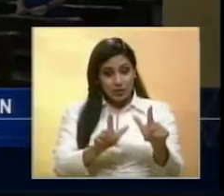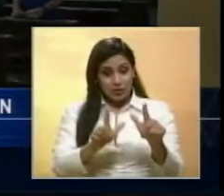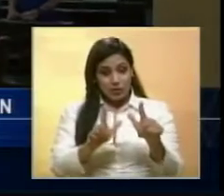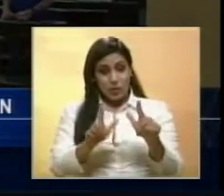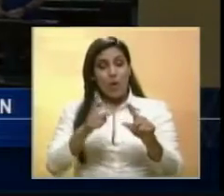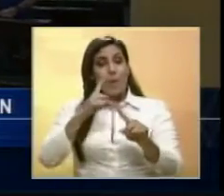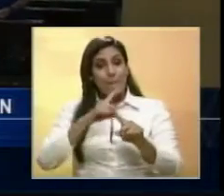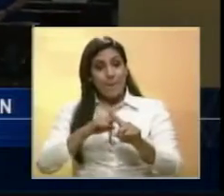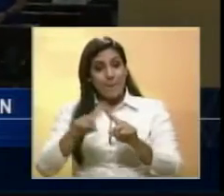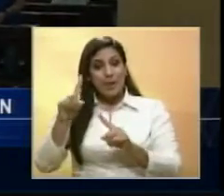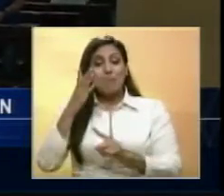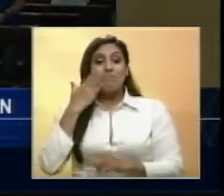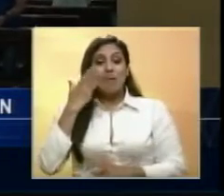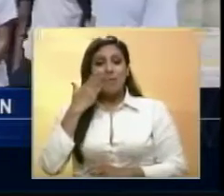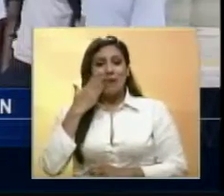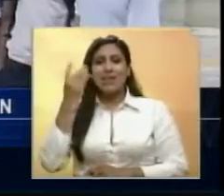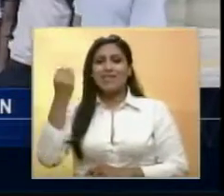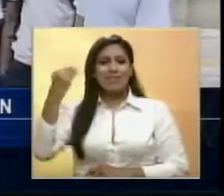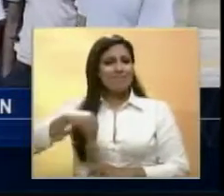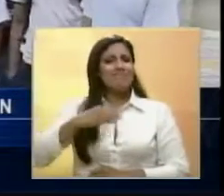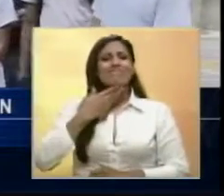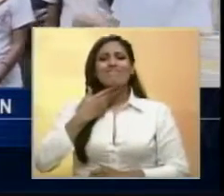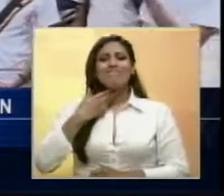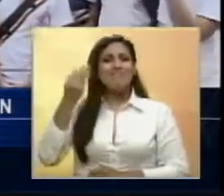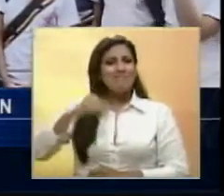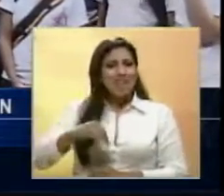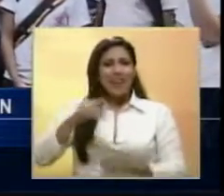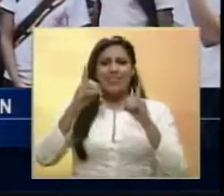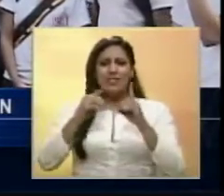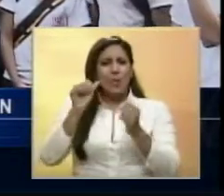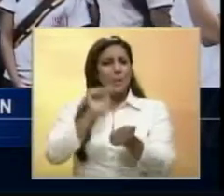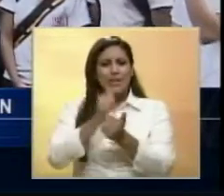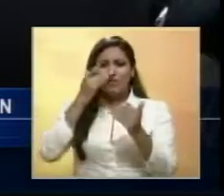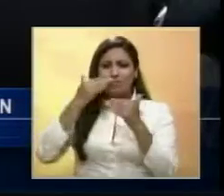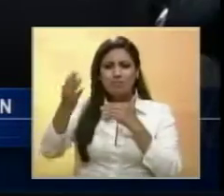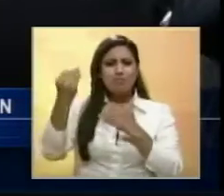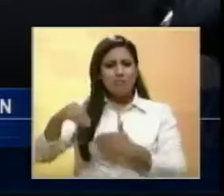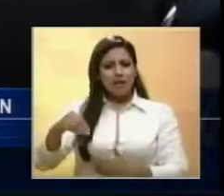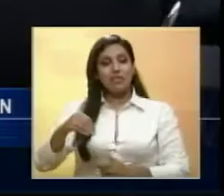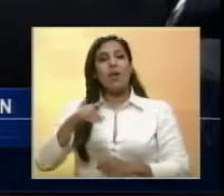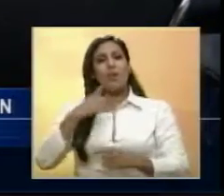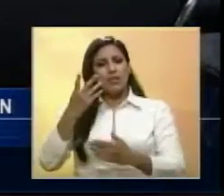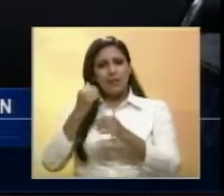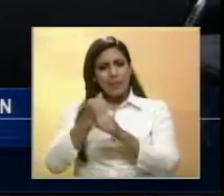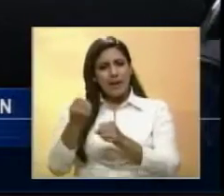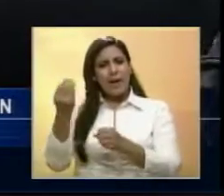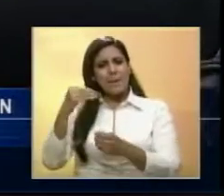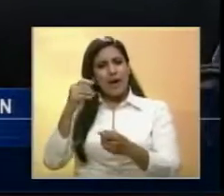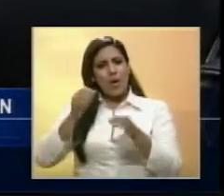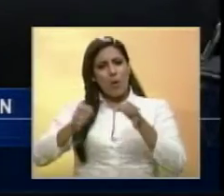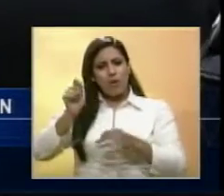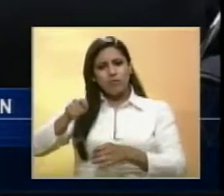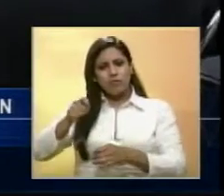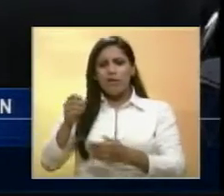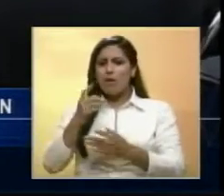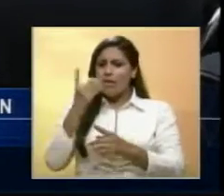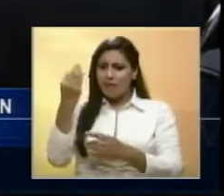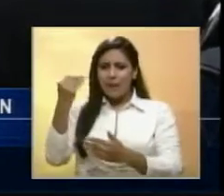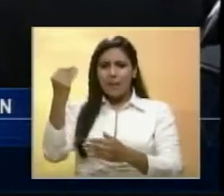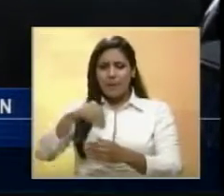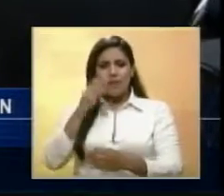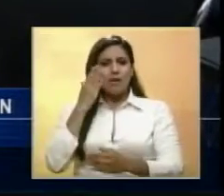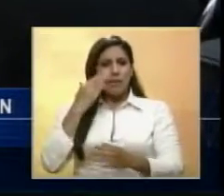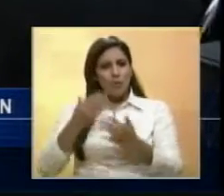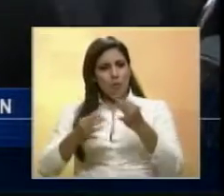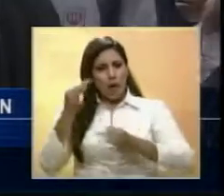de prisión, su madre insiste no estar conforme con la decisión, por lo que espera una respuesta favorable a la apelación hecha